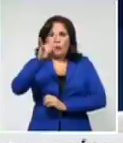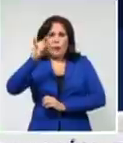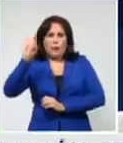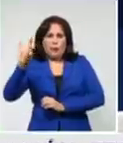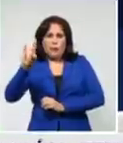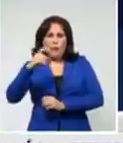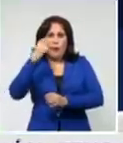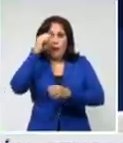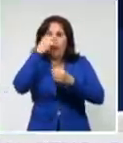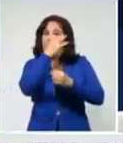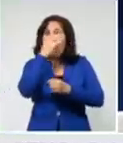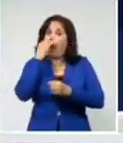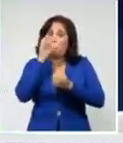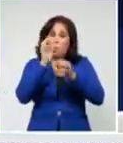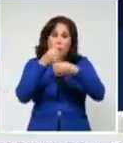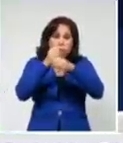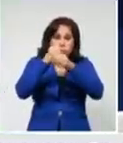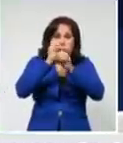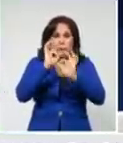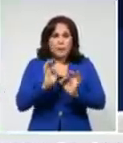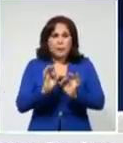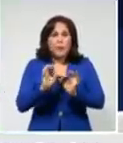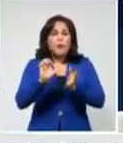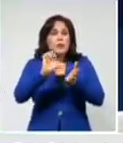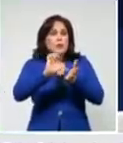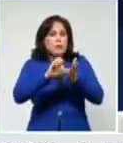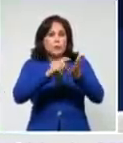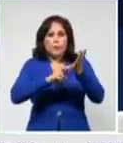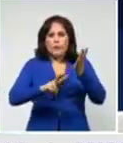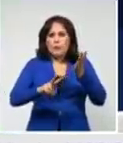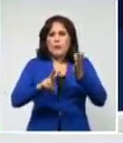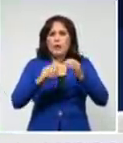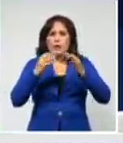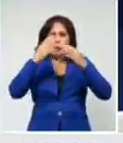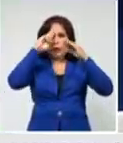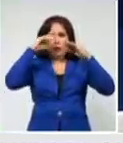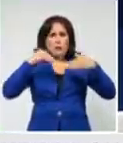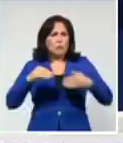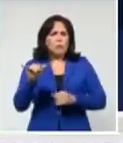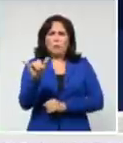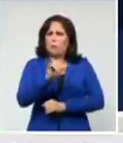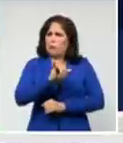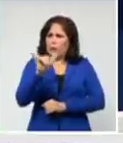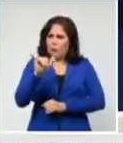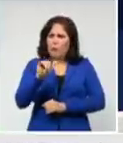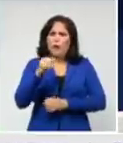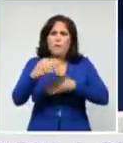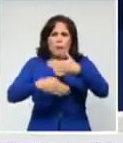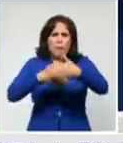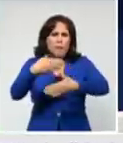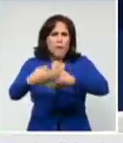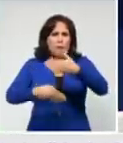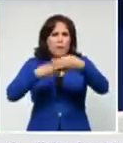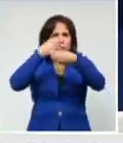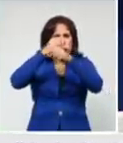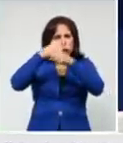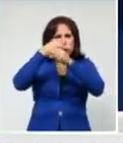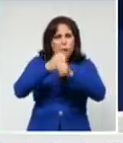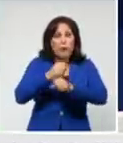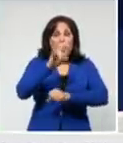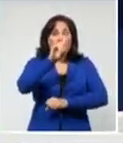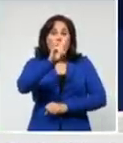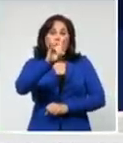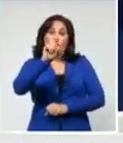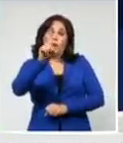muestras, los de los Centros Provinciales de Higiene, Epidemiología y Microbiología de La Habana,